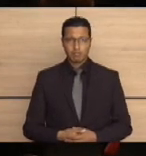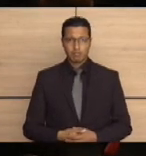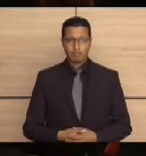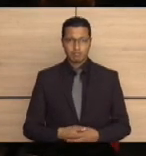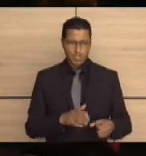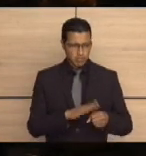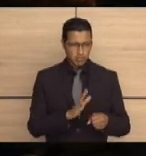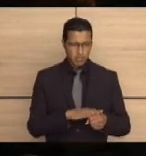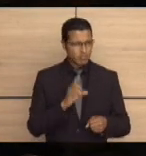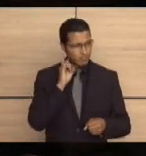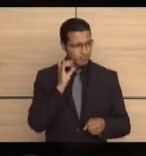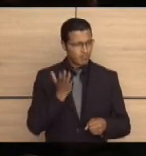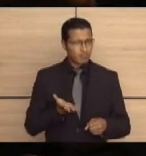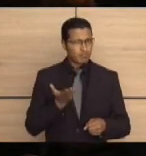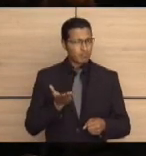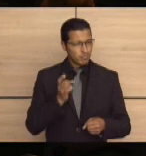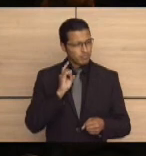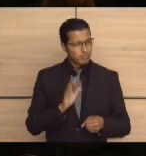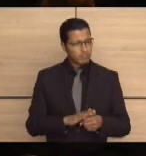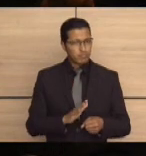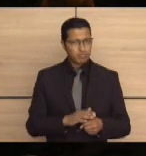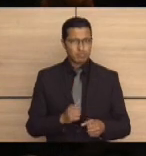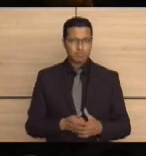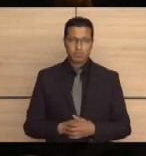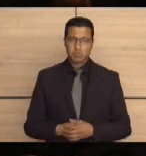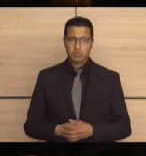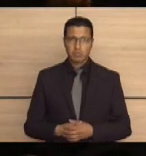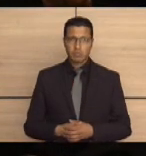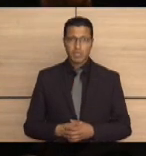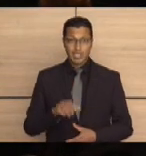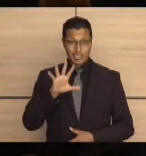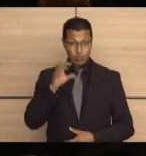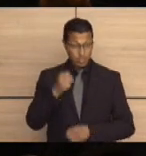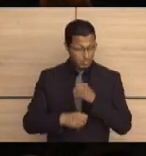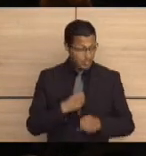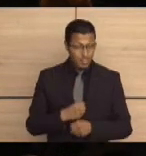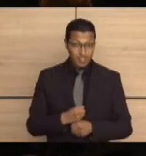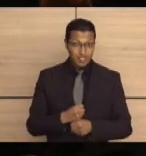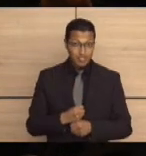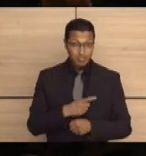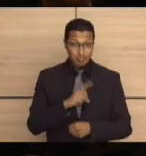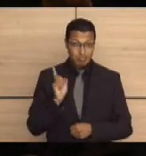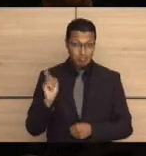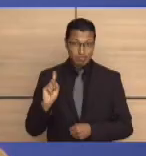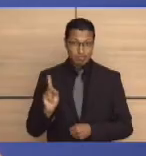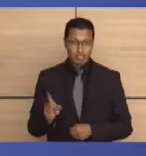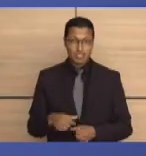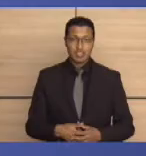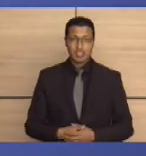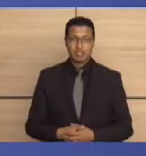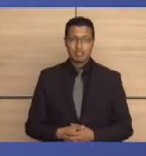¿Sonido para Marcos? Porque creo que está sin sonido. Hace 50 años. ¿50 años? Sí, yo soy el hijo de